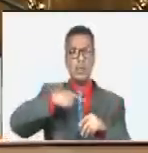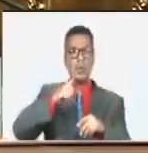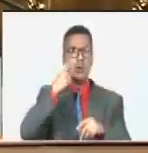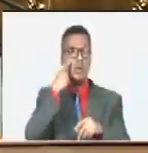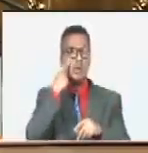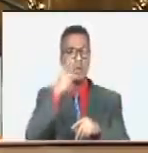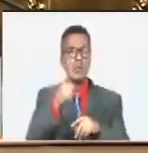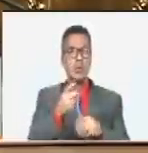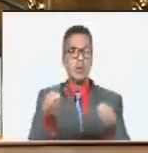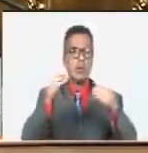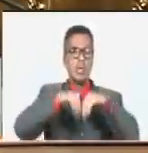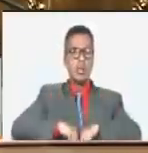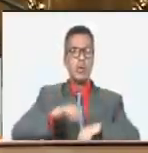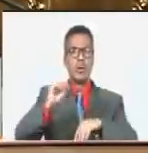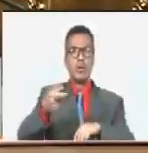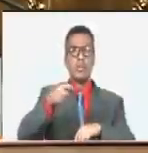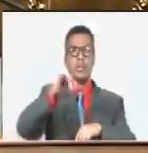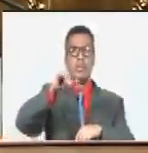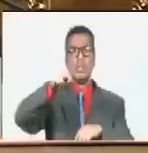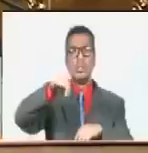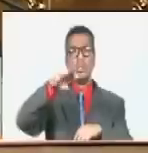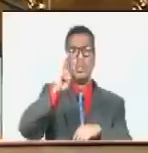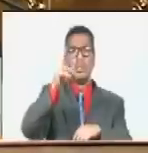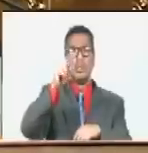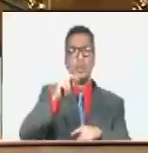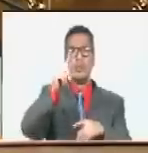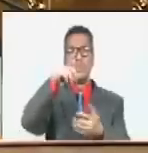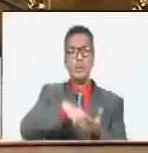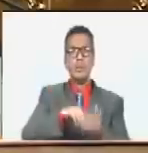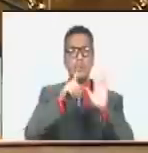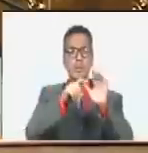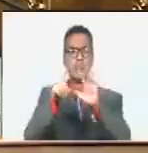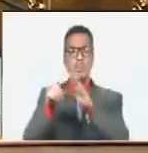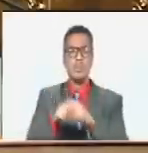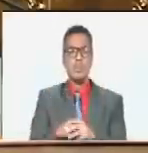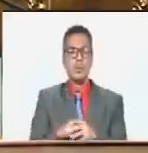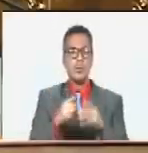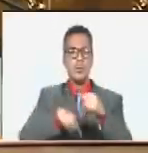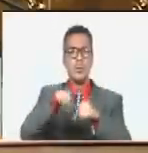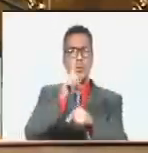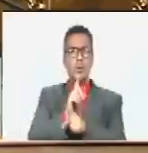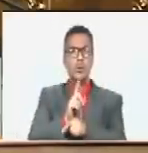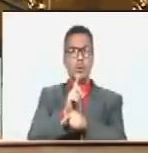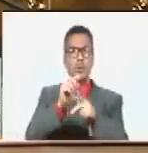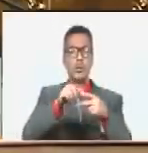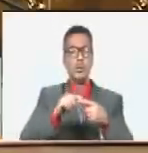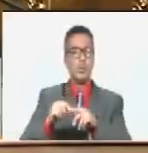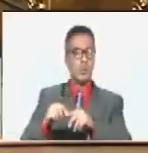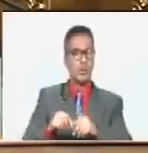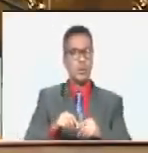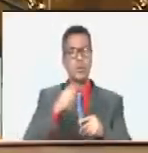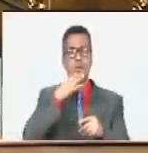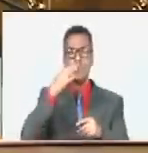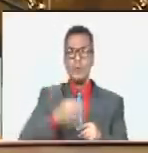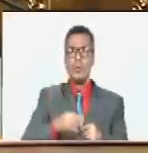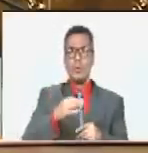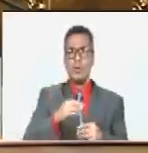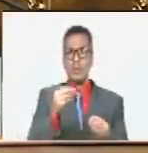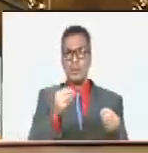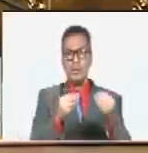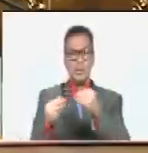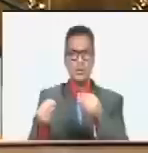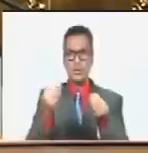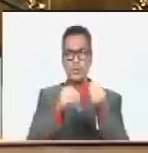de Ginebra de 1966 como único instrumento válido para dirimir esta